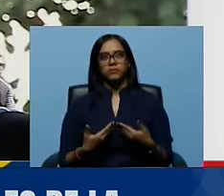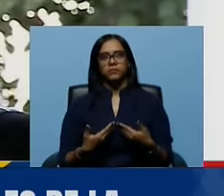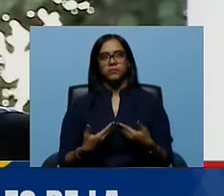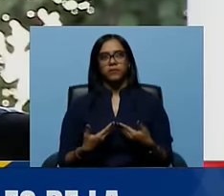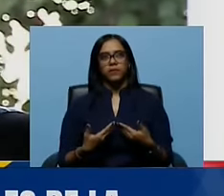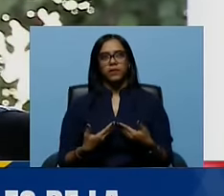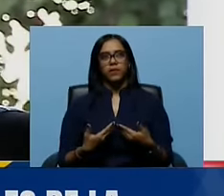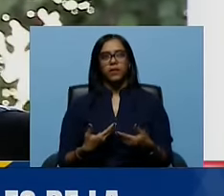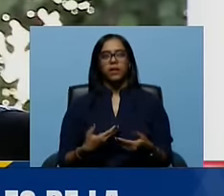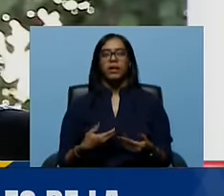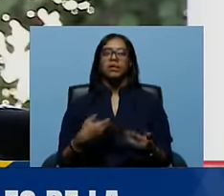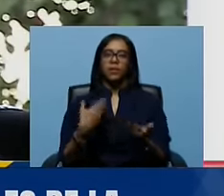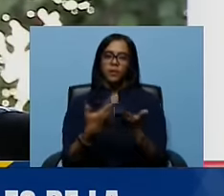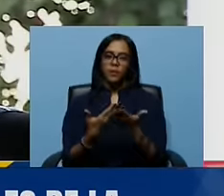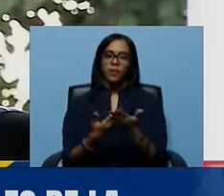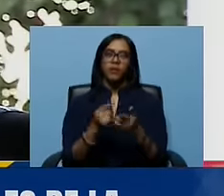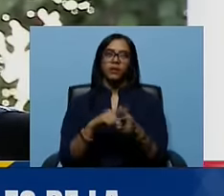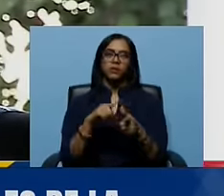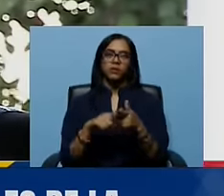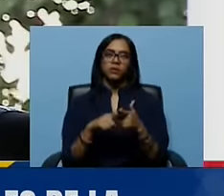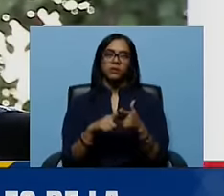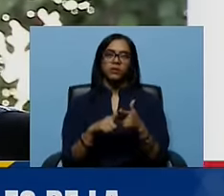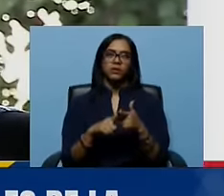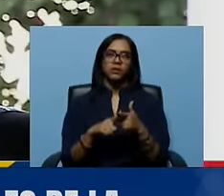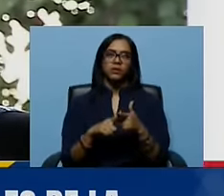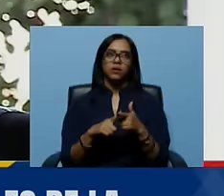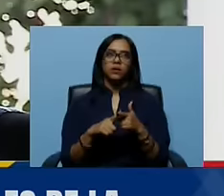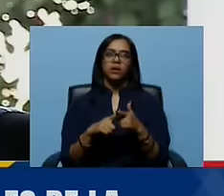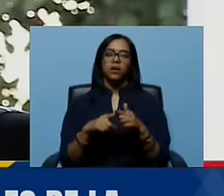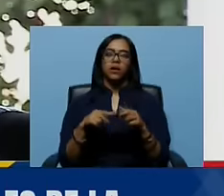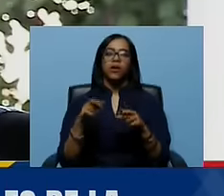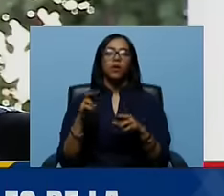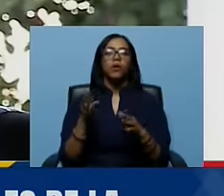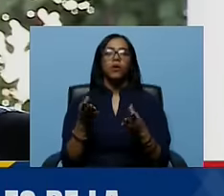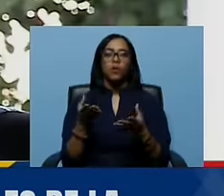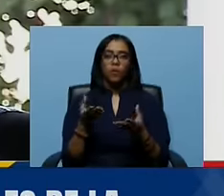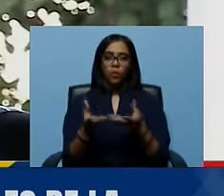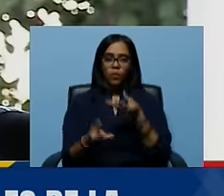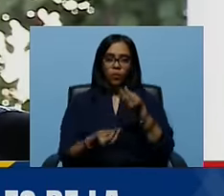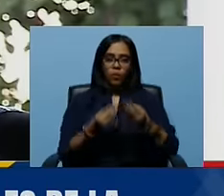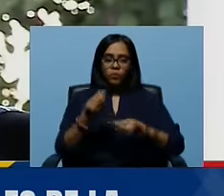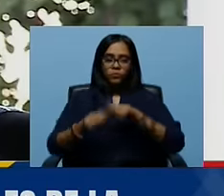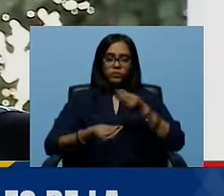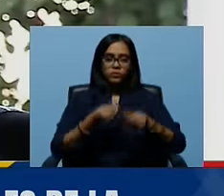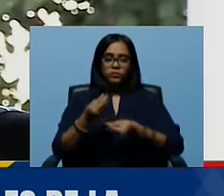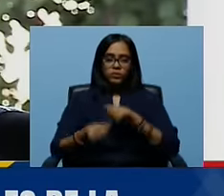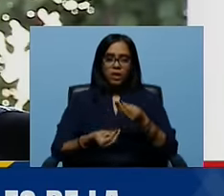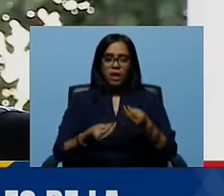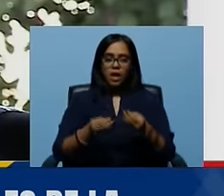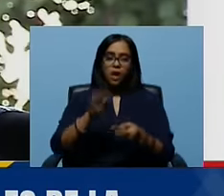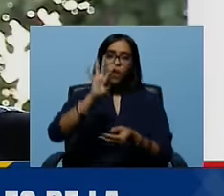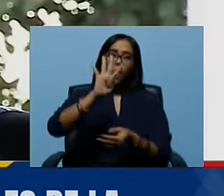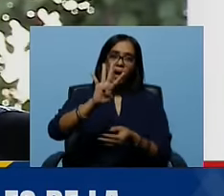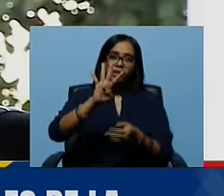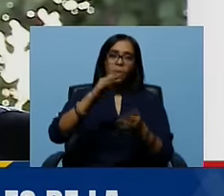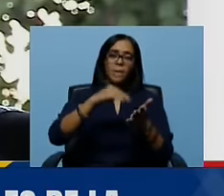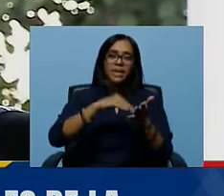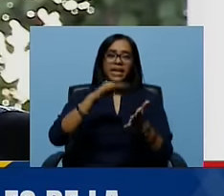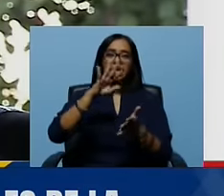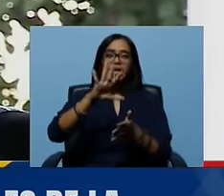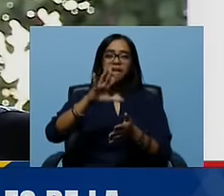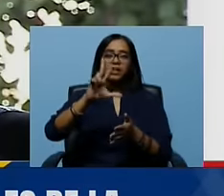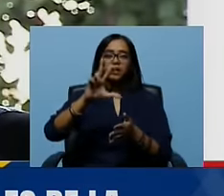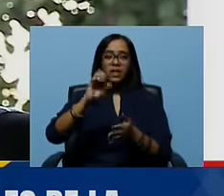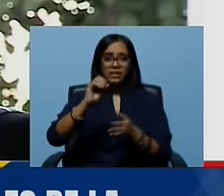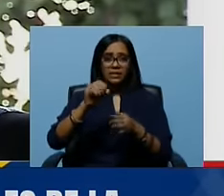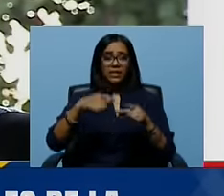Y se propone entonces constituir en los 4.530